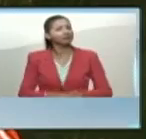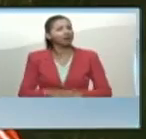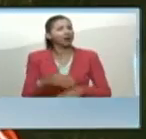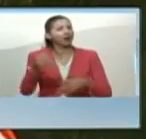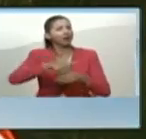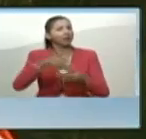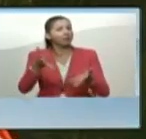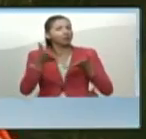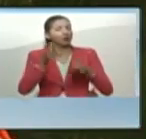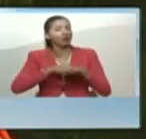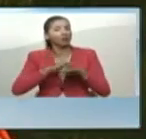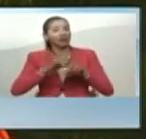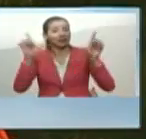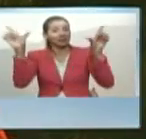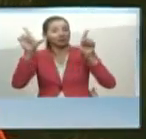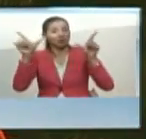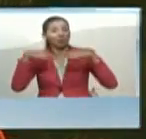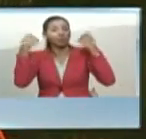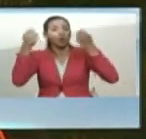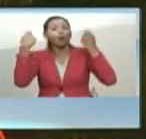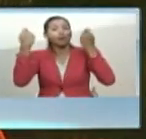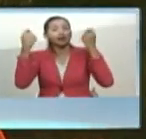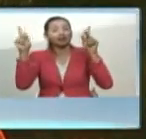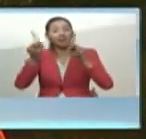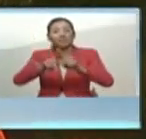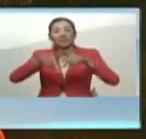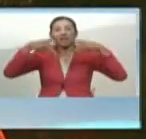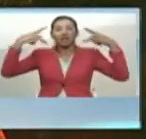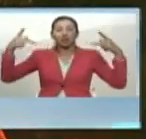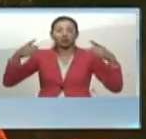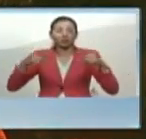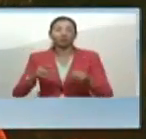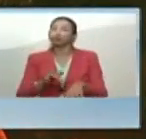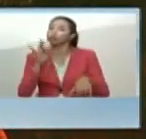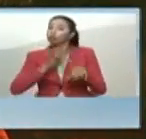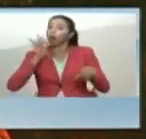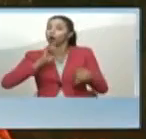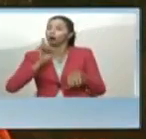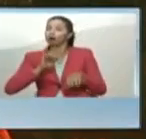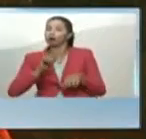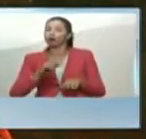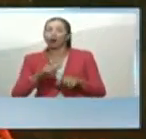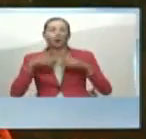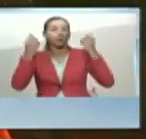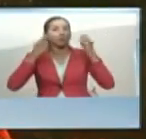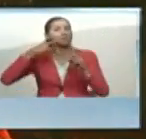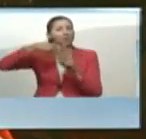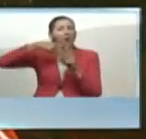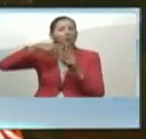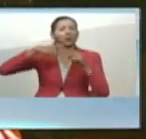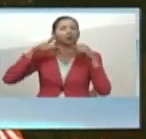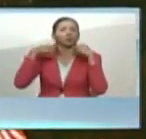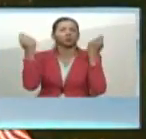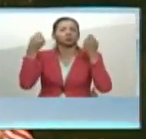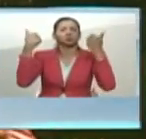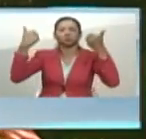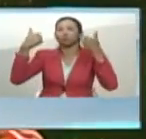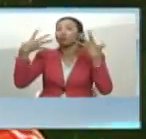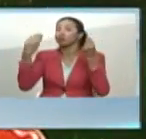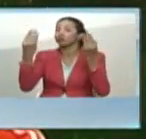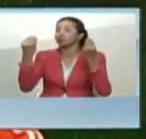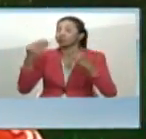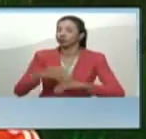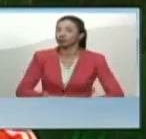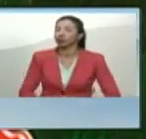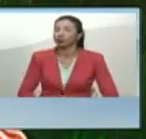Porque los medios lo protegen, no los tocan ni con el pétalo de una rosa, porque tienen propagandas y propagandas, porque tienen un